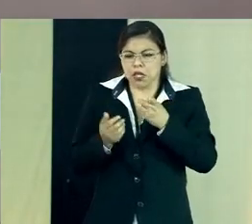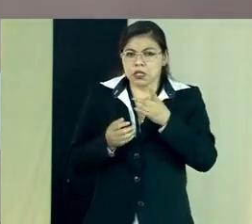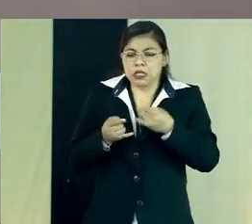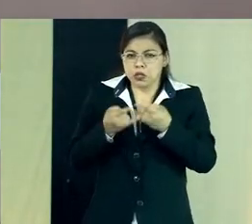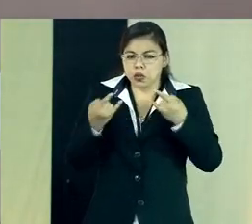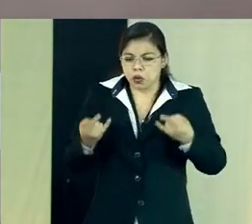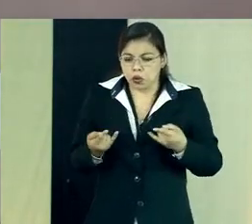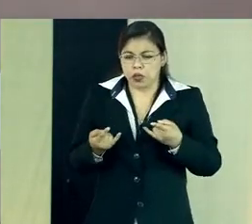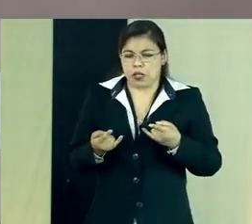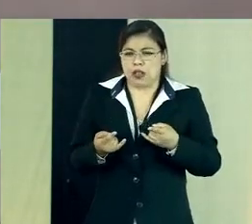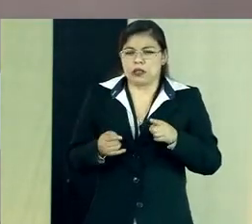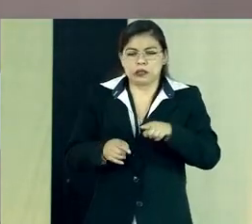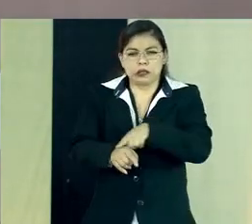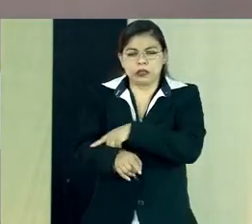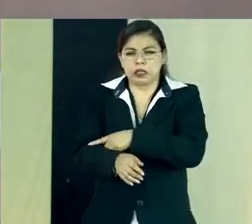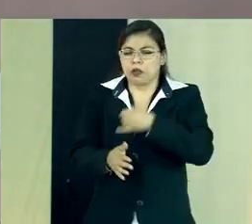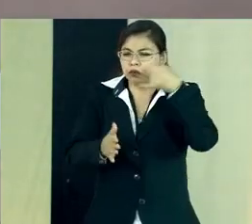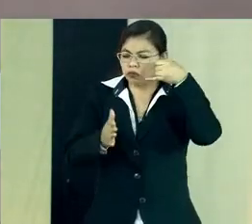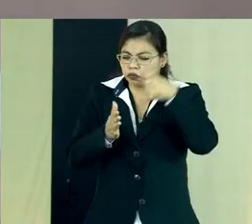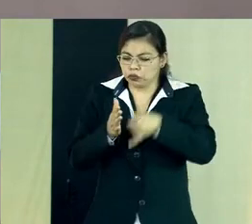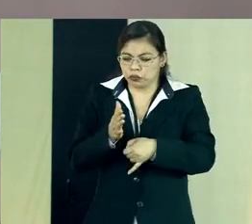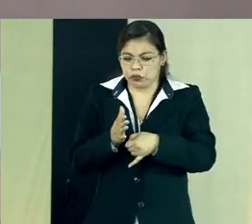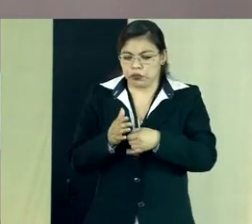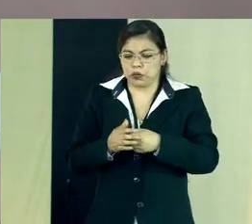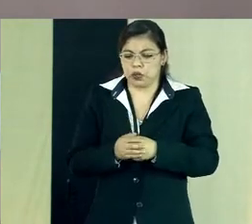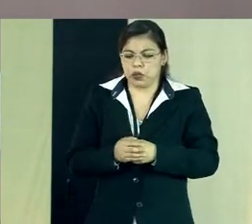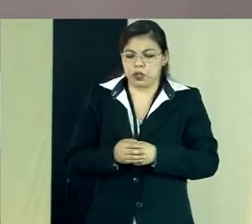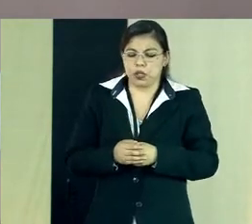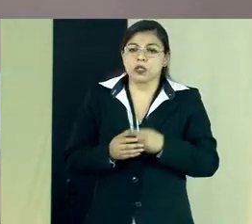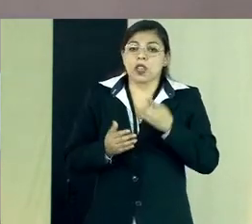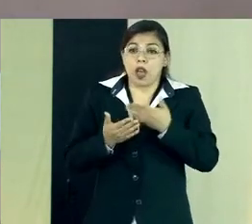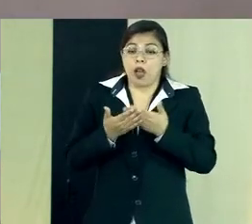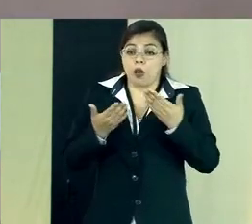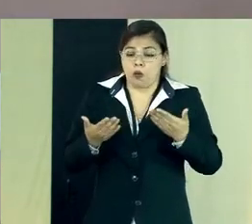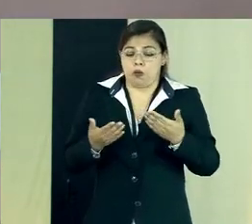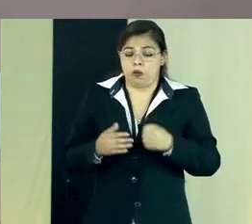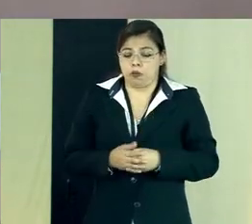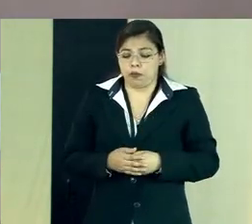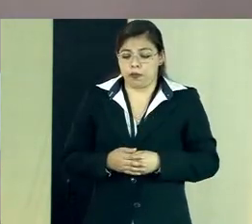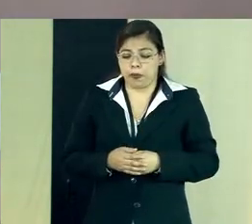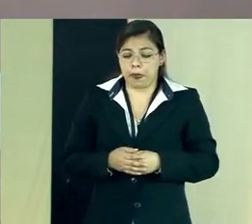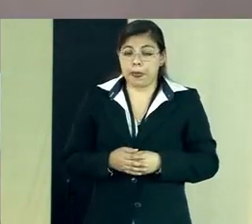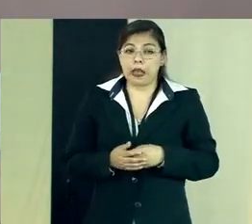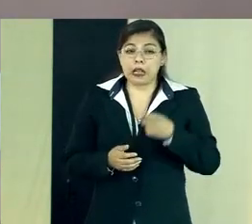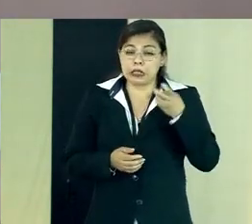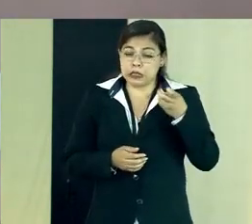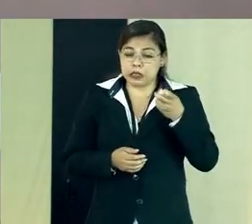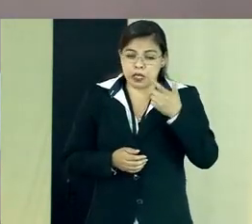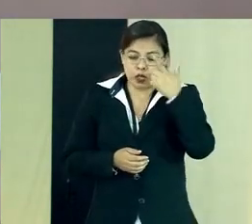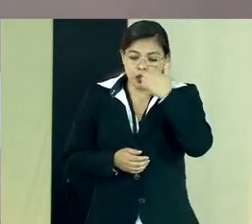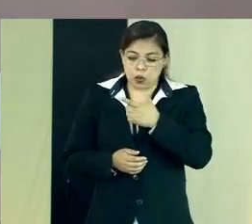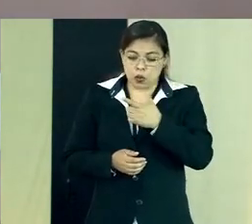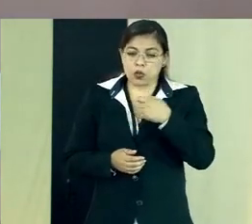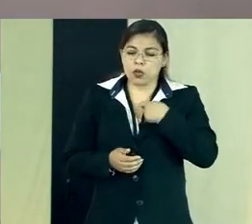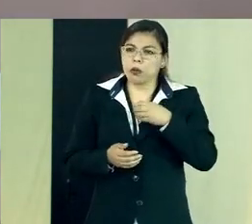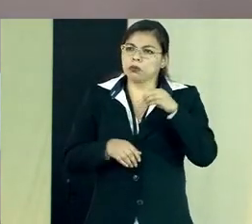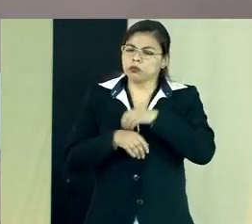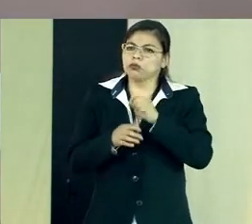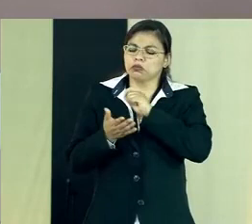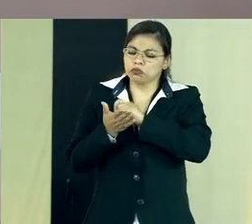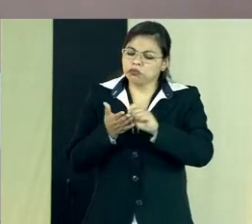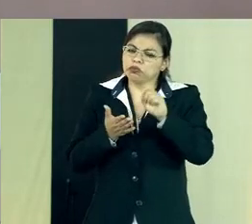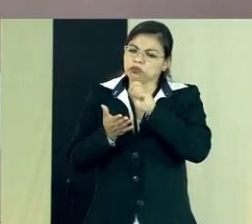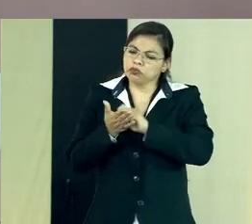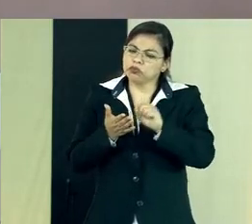y profunda iluminando el presente aquella noche me puse a escribir mi primer